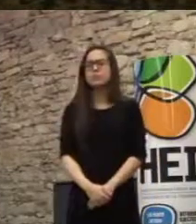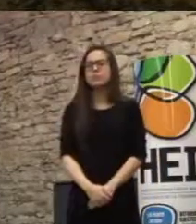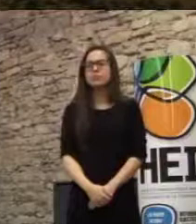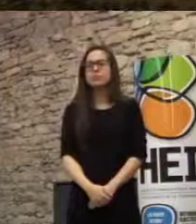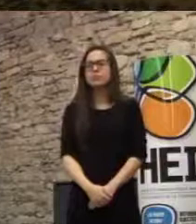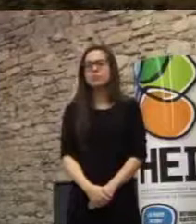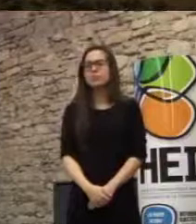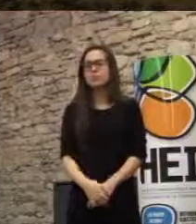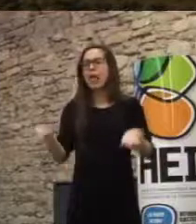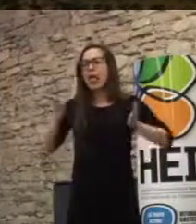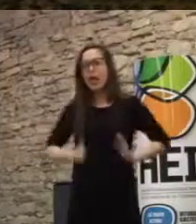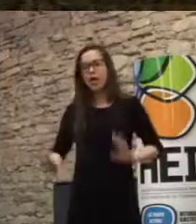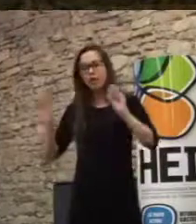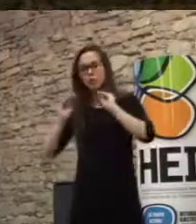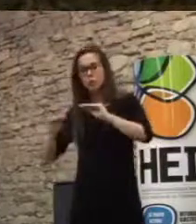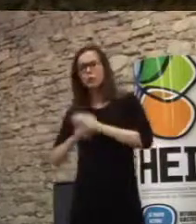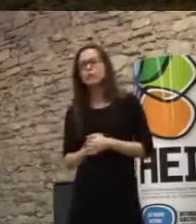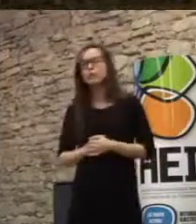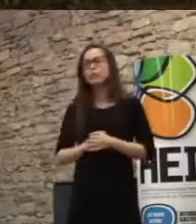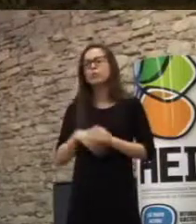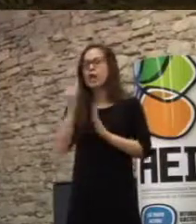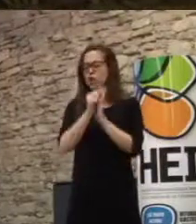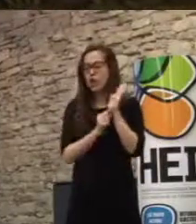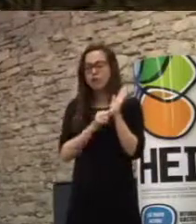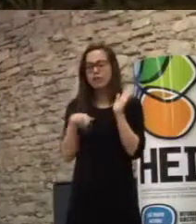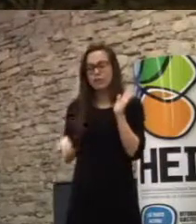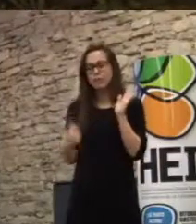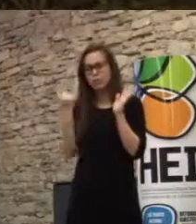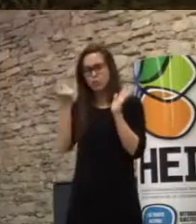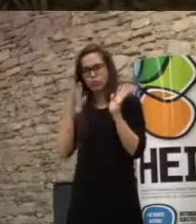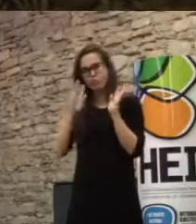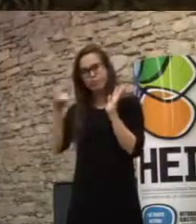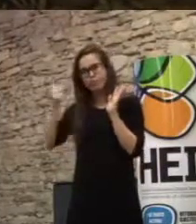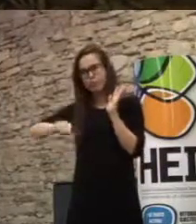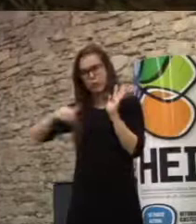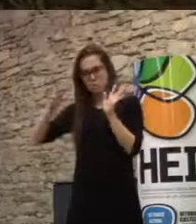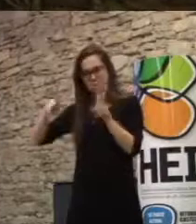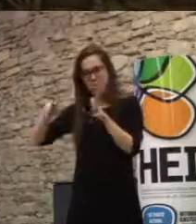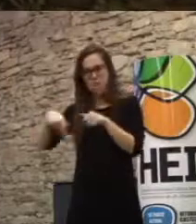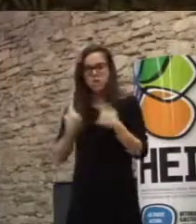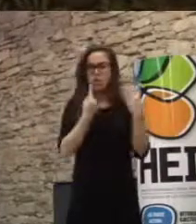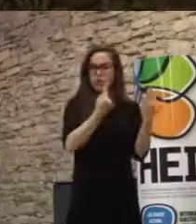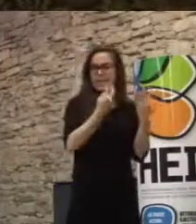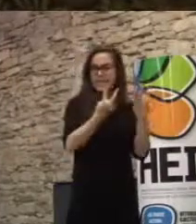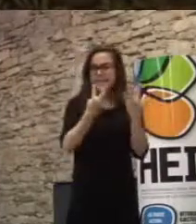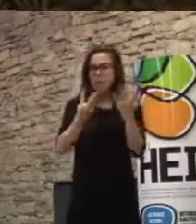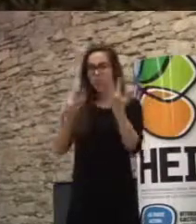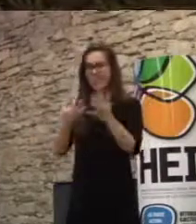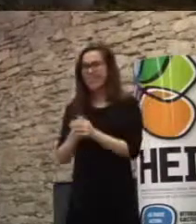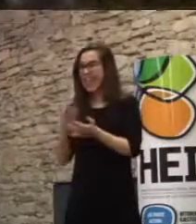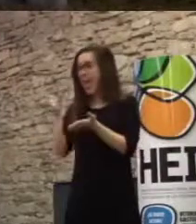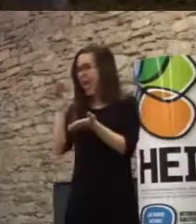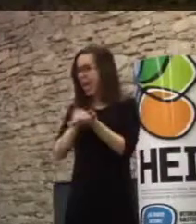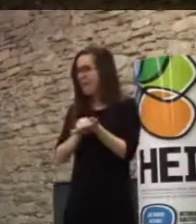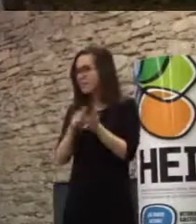a tu hijo o tu hija que ha traído esas notas y ese suspenso en matemáticas hoy veo que hasta dio 5 o 6 6 7 8 y 9 y además estoy seguro de que